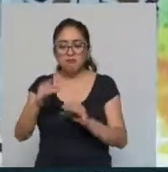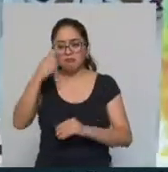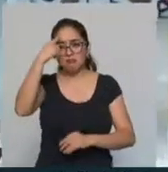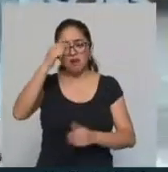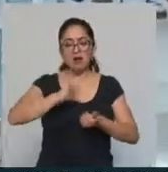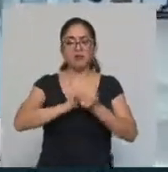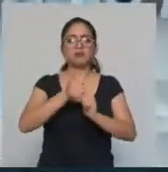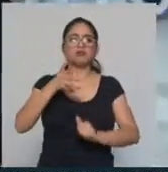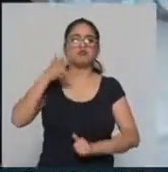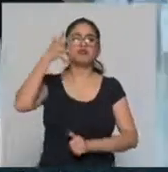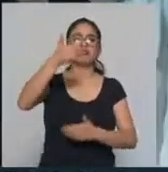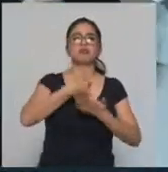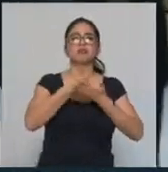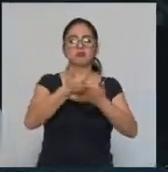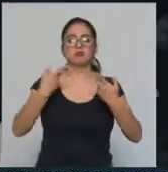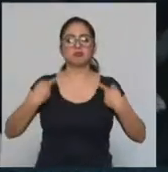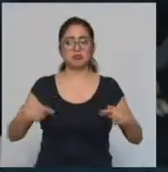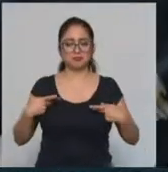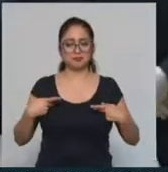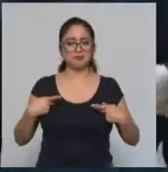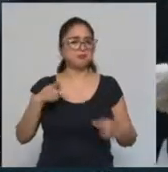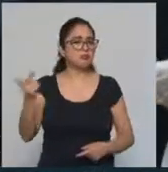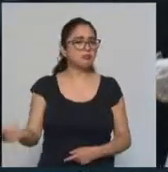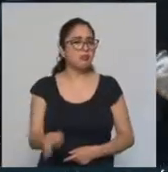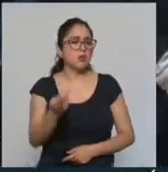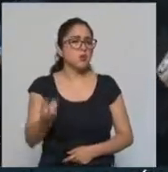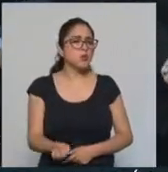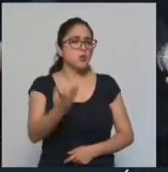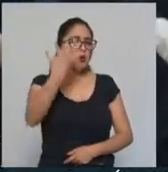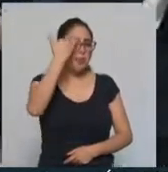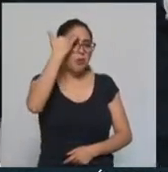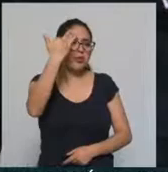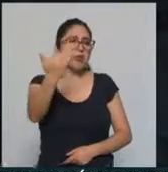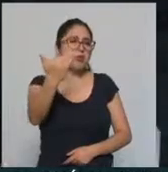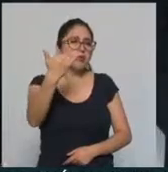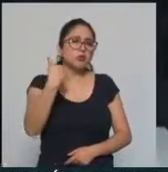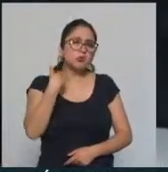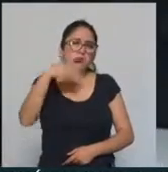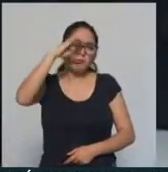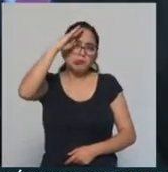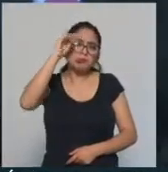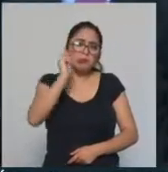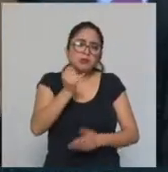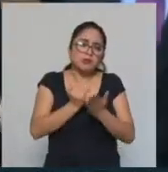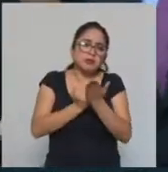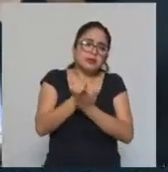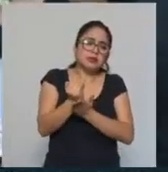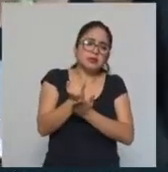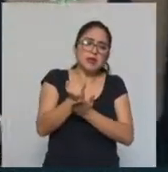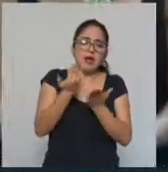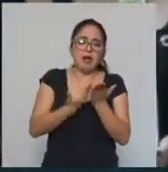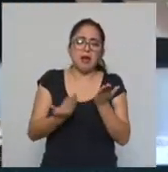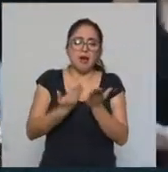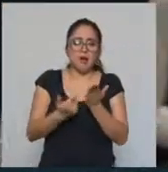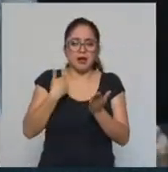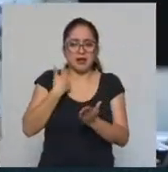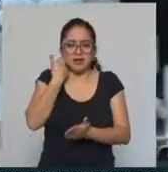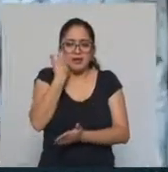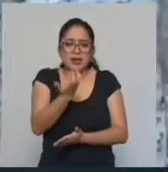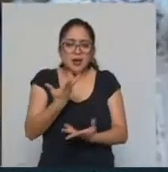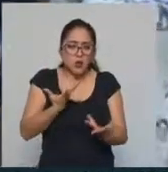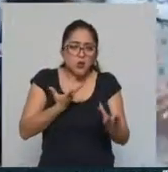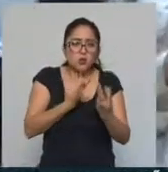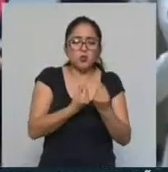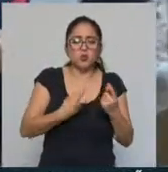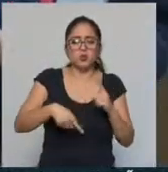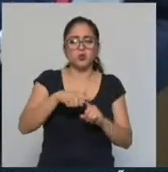Claro. ¿Cuánto tiempo, por ejemplo, me llevaría yo si yo decido pues ahora estar formado en las filas de la Cruz